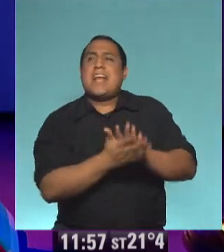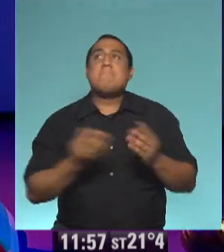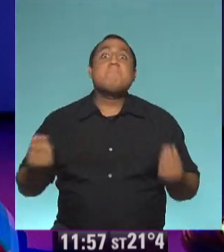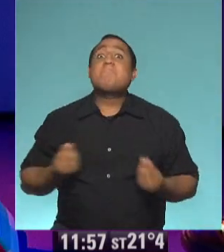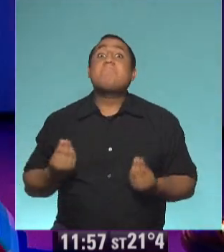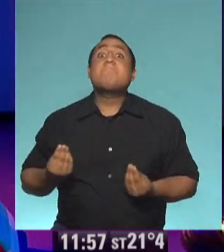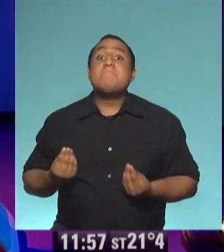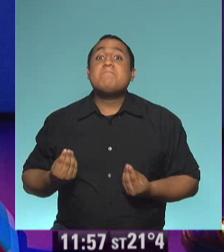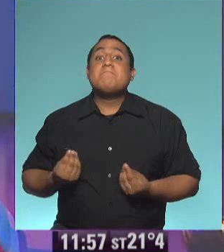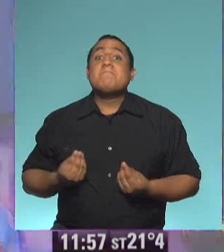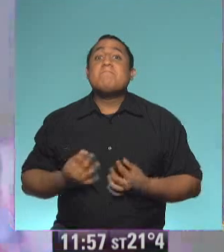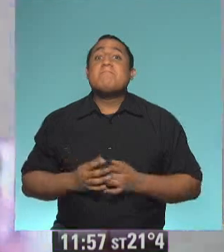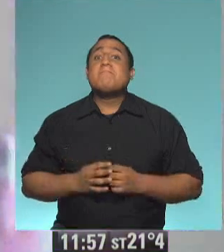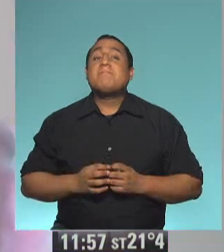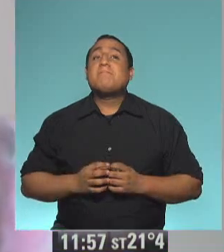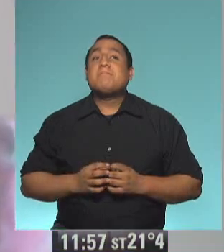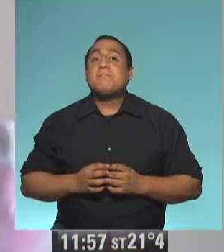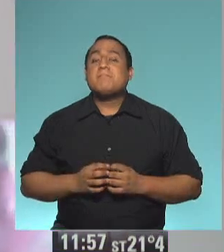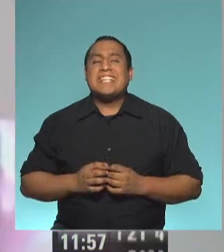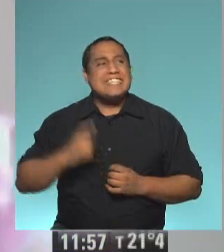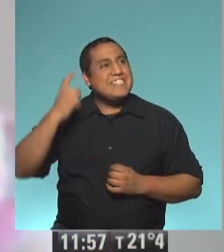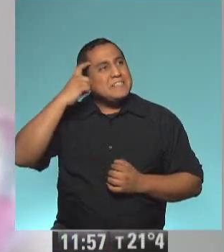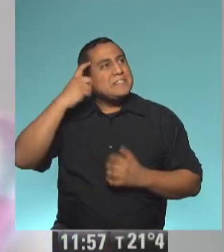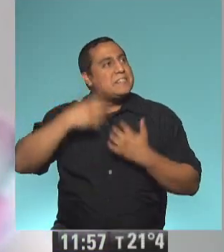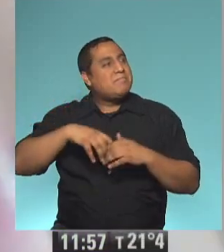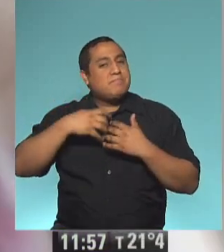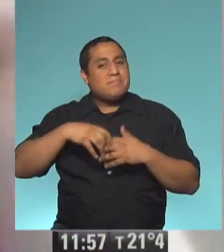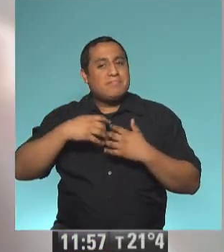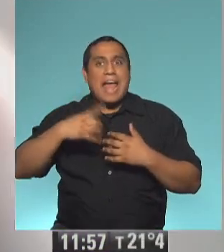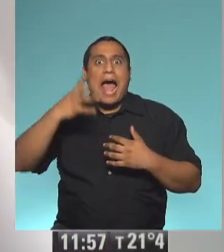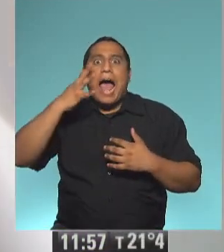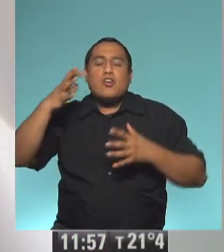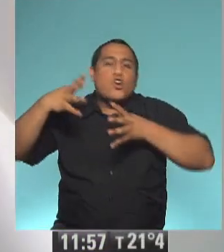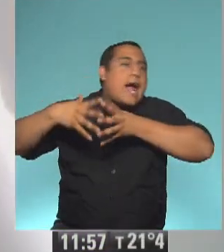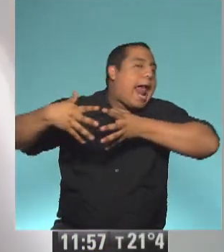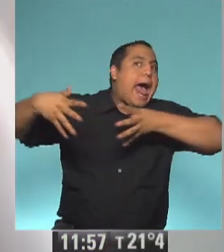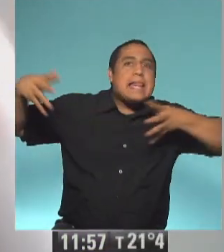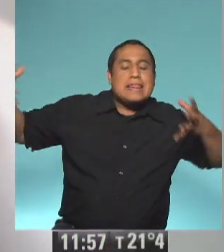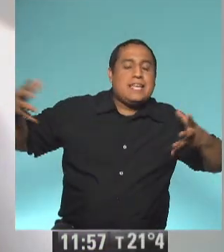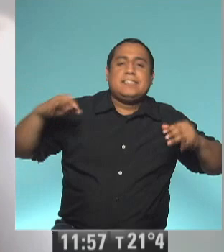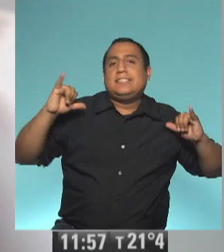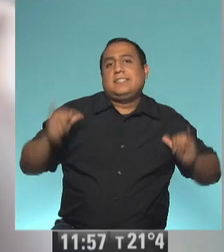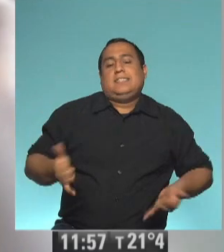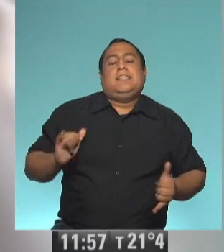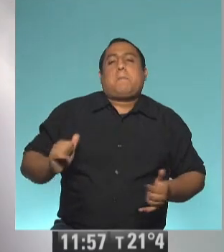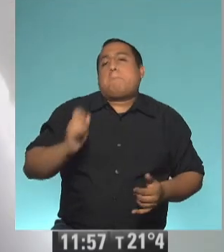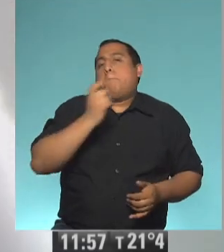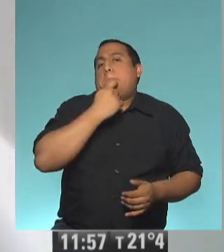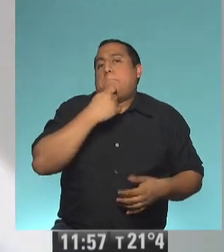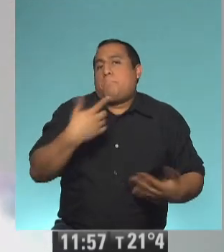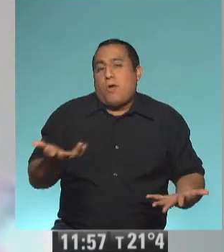Algo como... A ver, pensemos, ¿qué puede ser? Algo gigante. Claro, algo gigante, como por ejemplo,